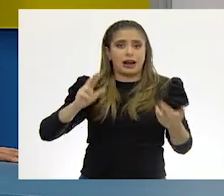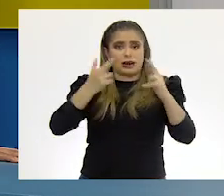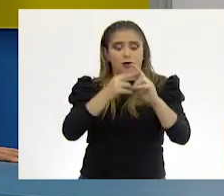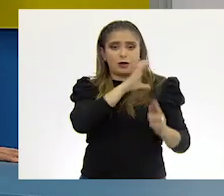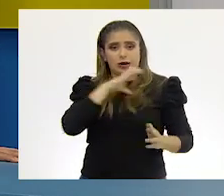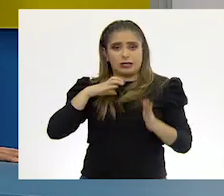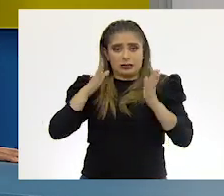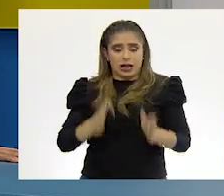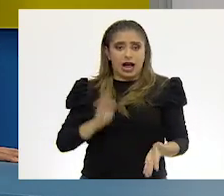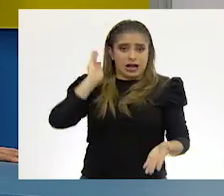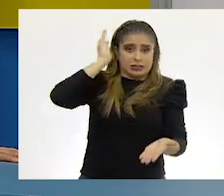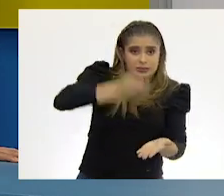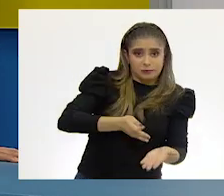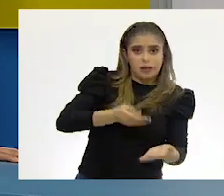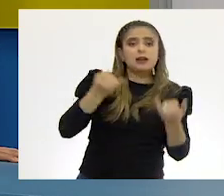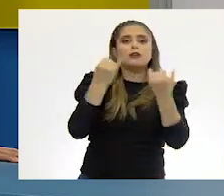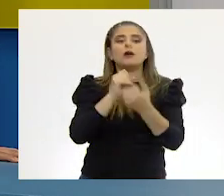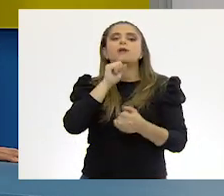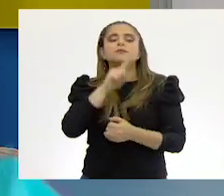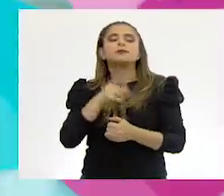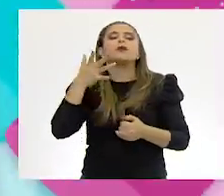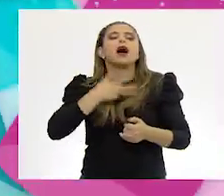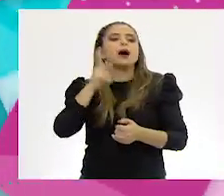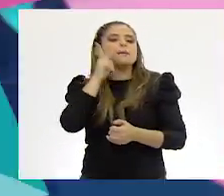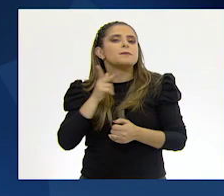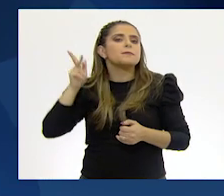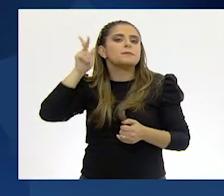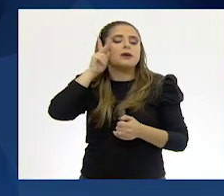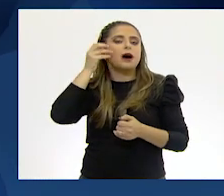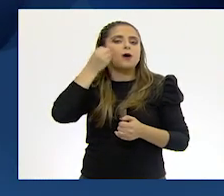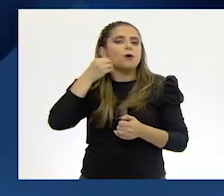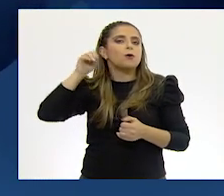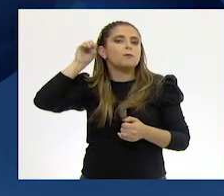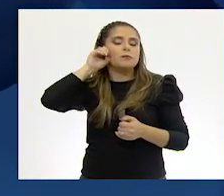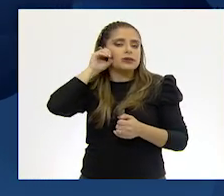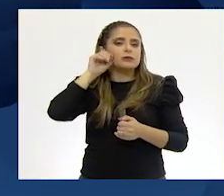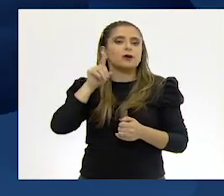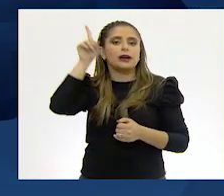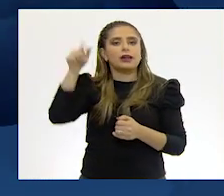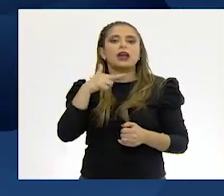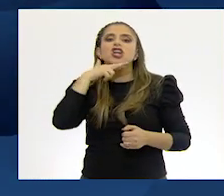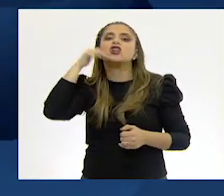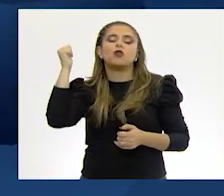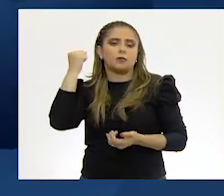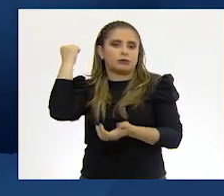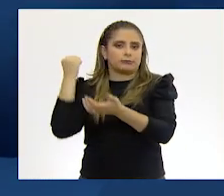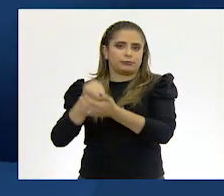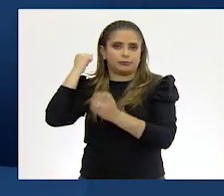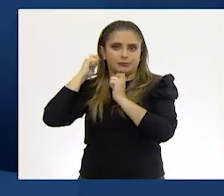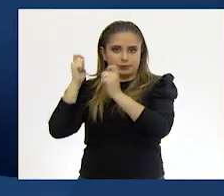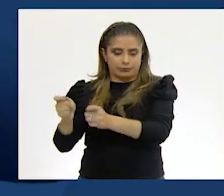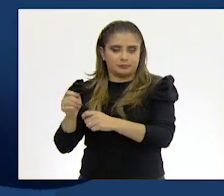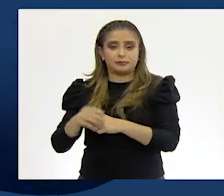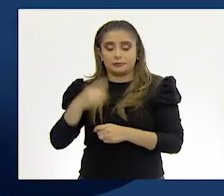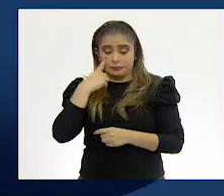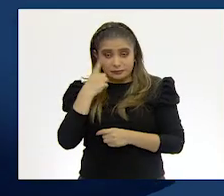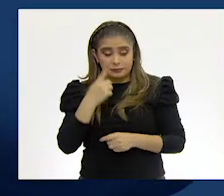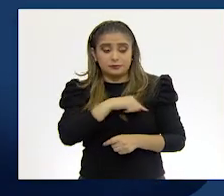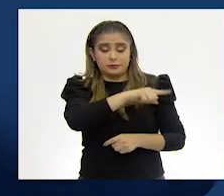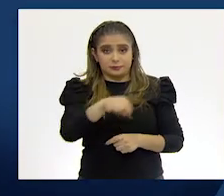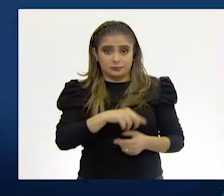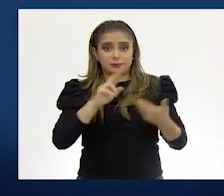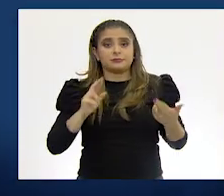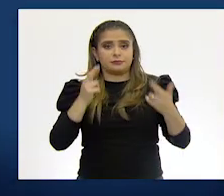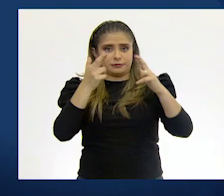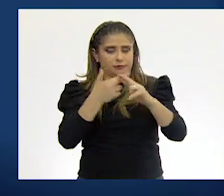también estableció la figura del obispo en Roma. Es decir, que además de que ya podían practicar su